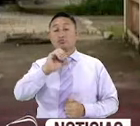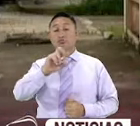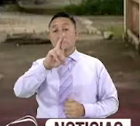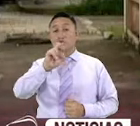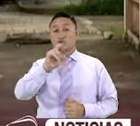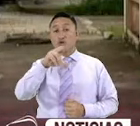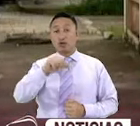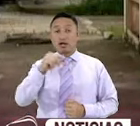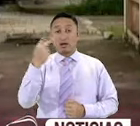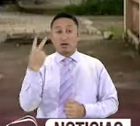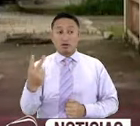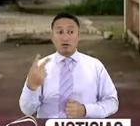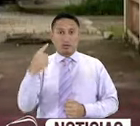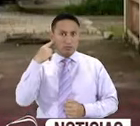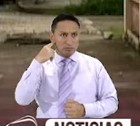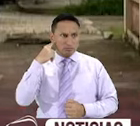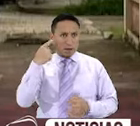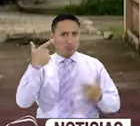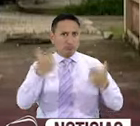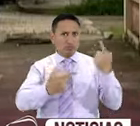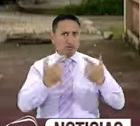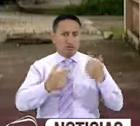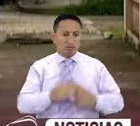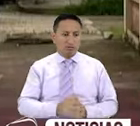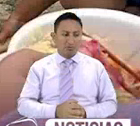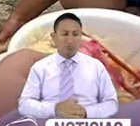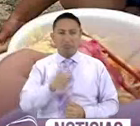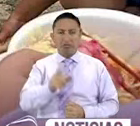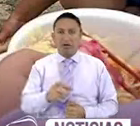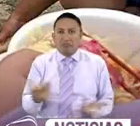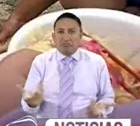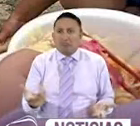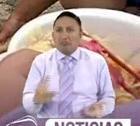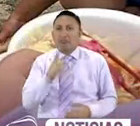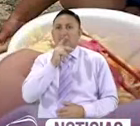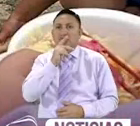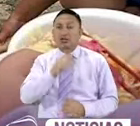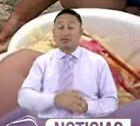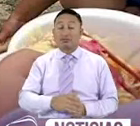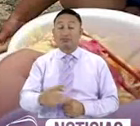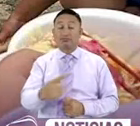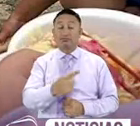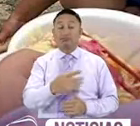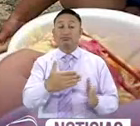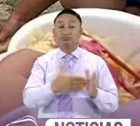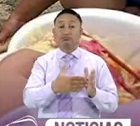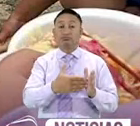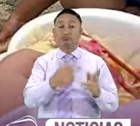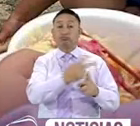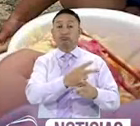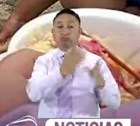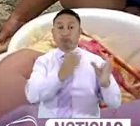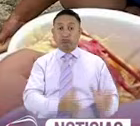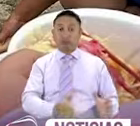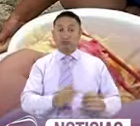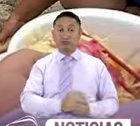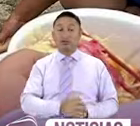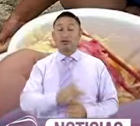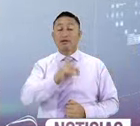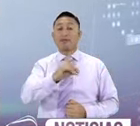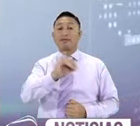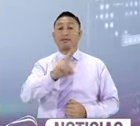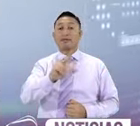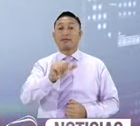detonaciones de arma de fuego, pero nadie se imaginaba que se trataba del atentado en contra de la concejal rural Diana Estefanía